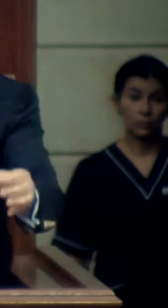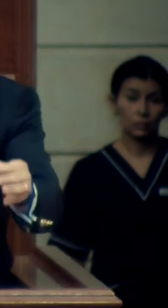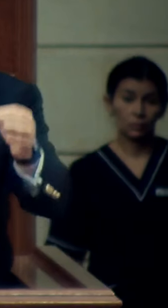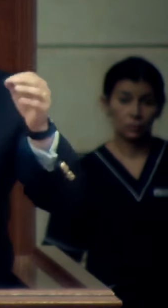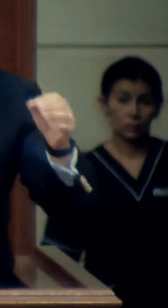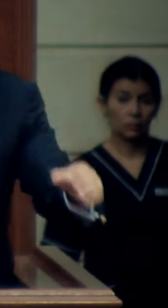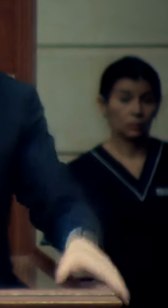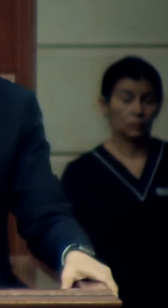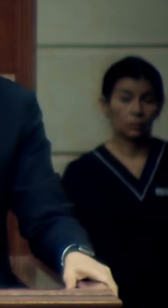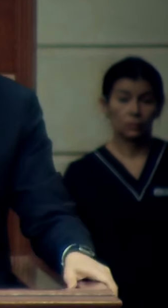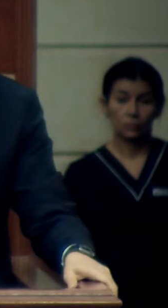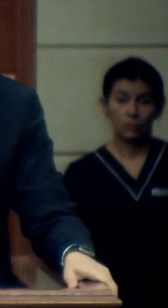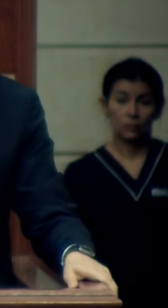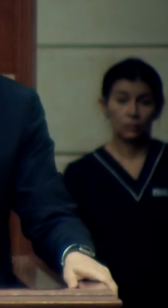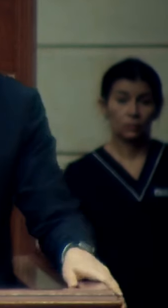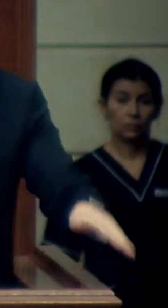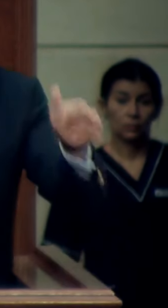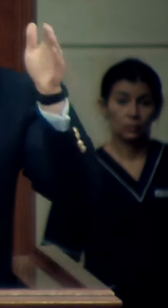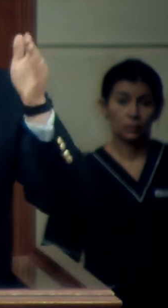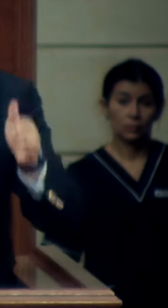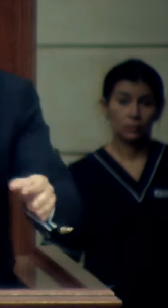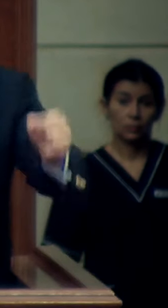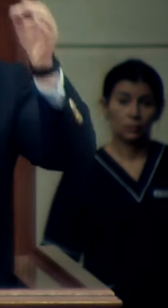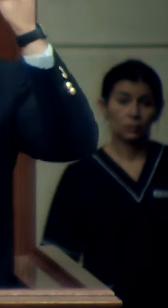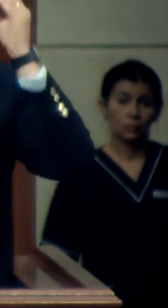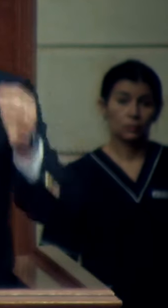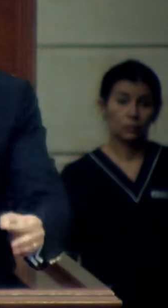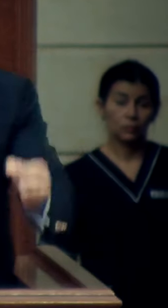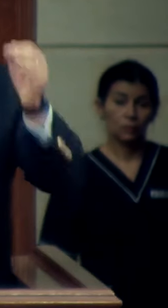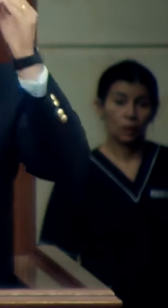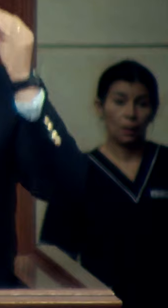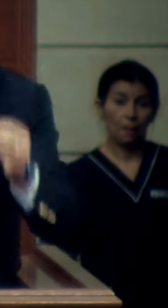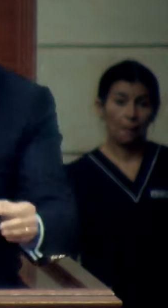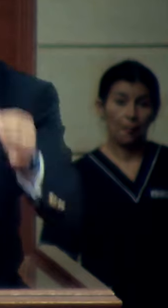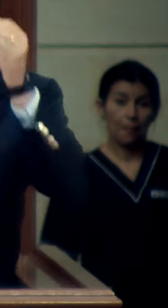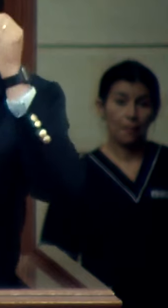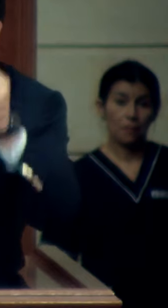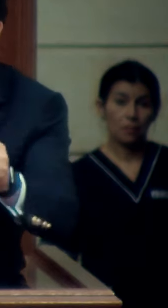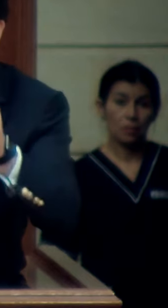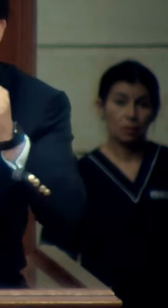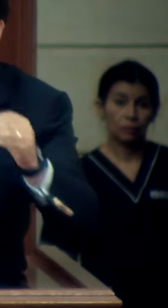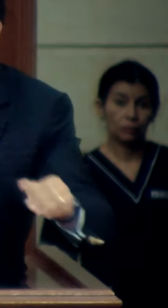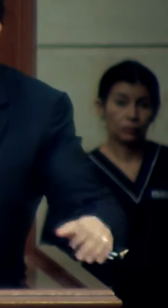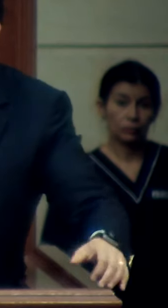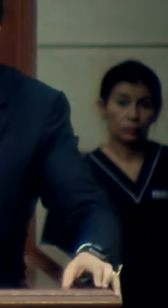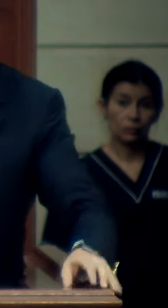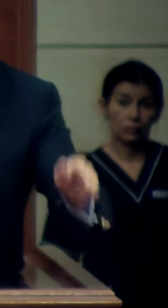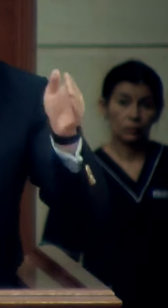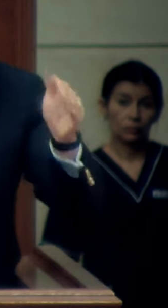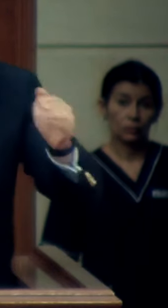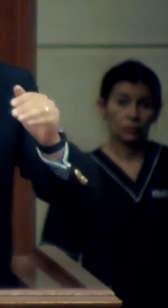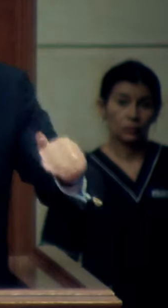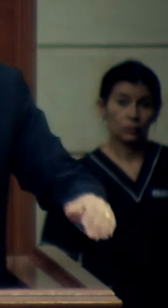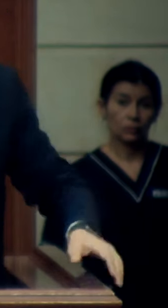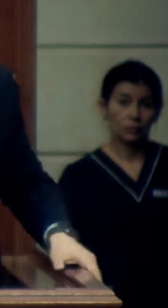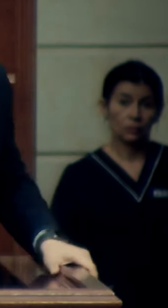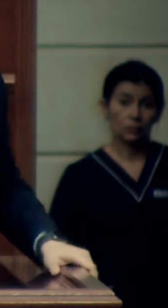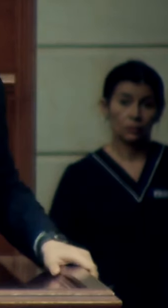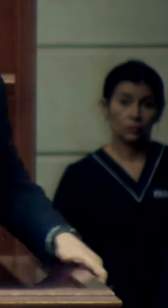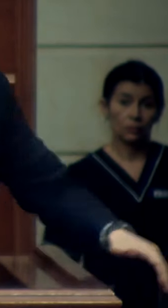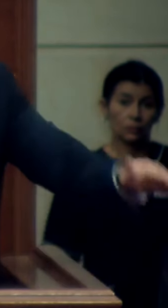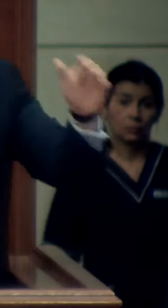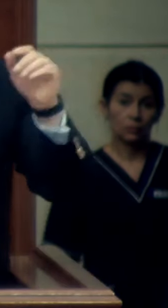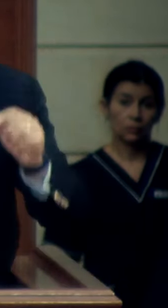todo el proyecto de modernización de aeropuertos ha necesitado más de 60 billones de pesos de financiación entre pública y